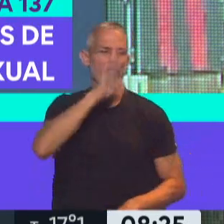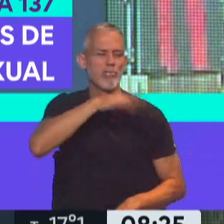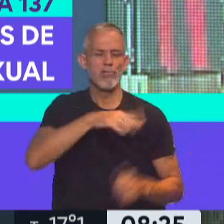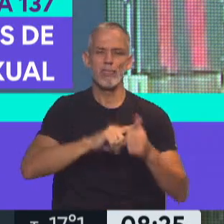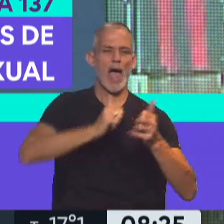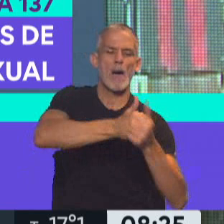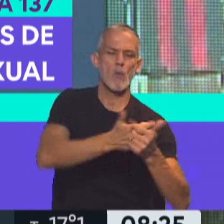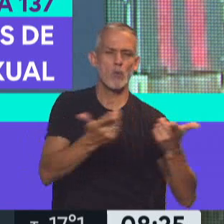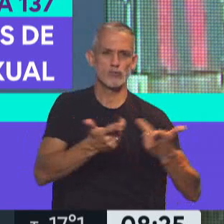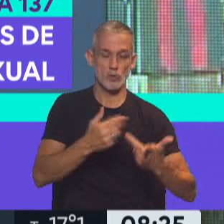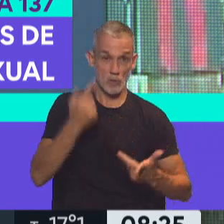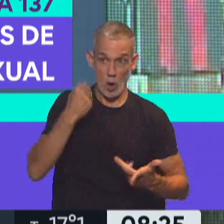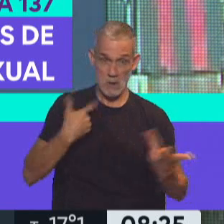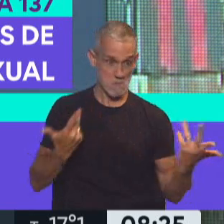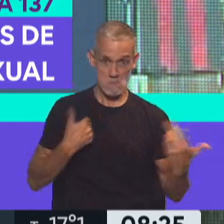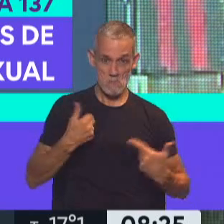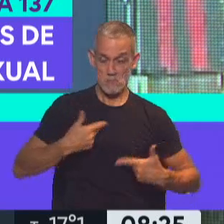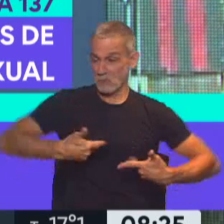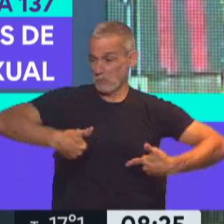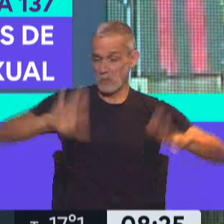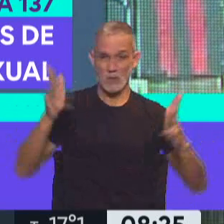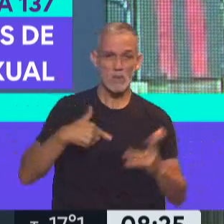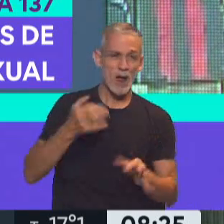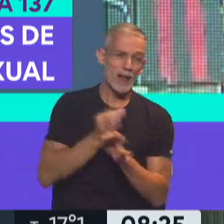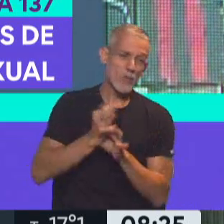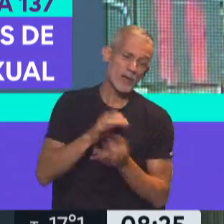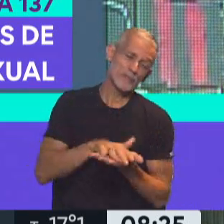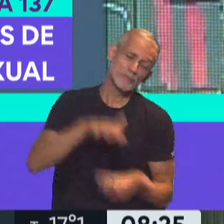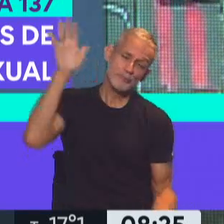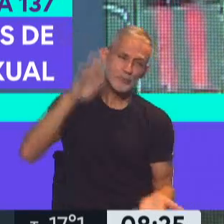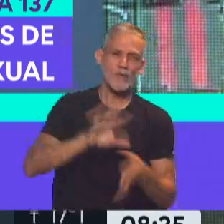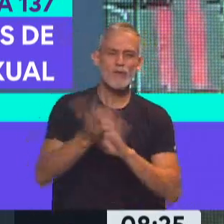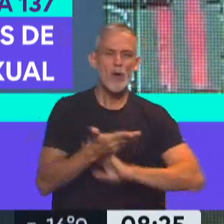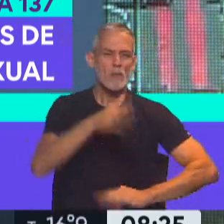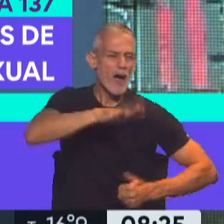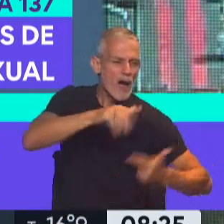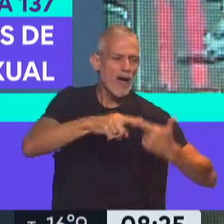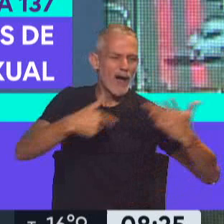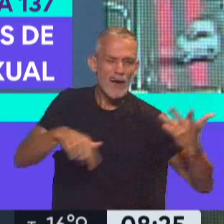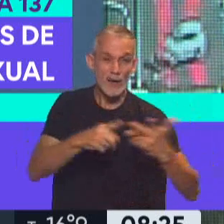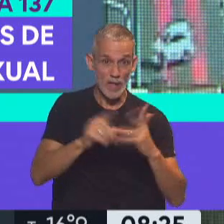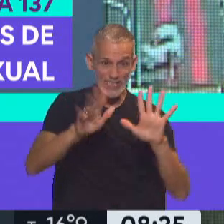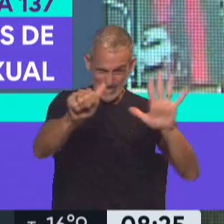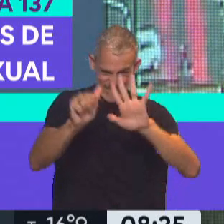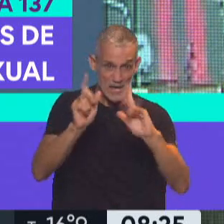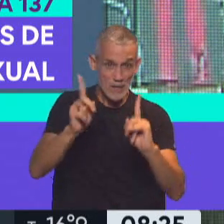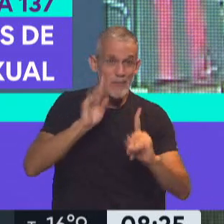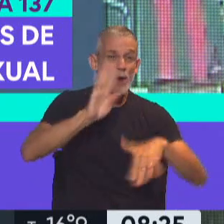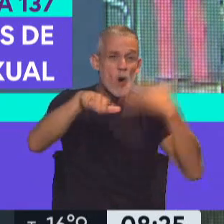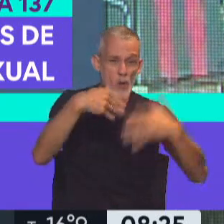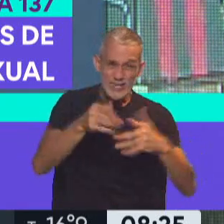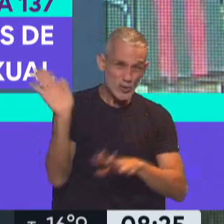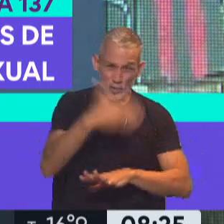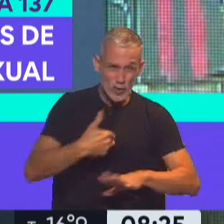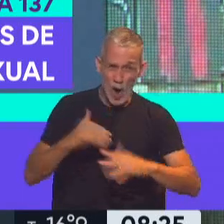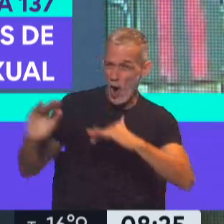abuso. Digo, cuando pensamos esto de que son educados para formas de humillación y abuso, quizás no todos llegan a esa situación que llegaron estos